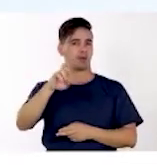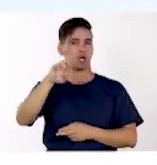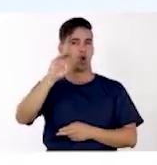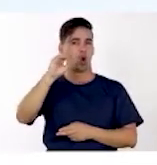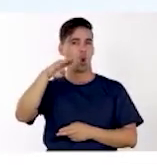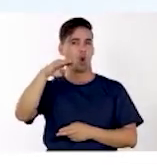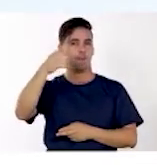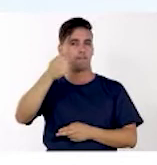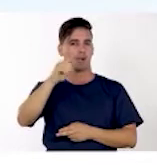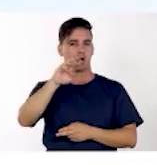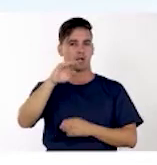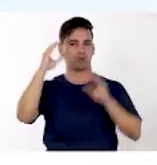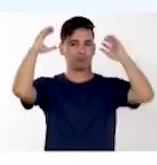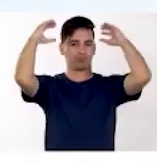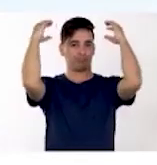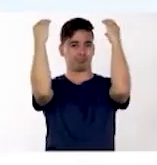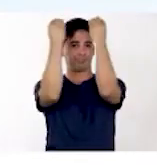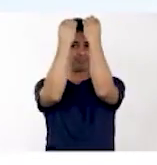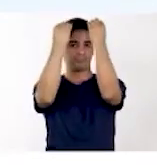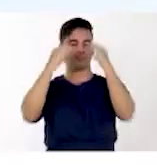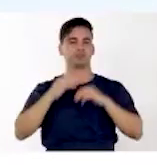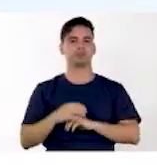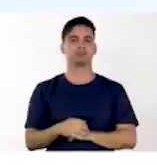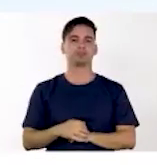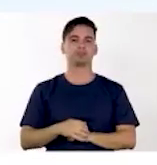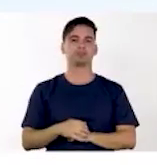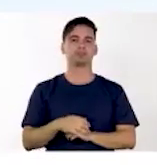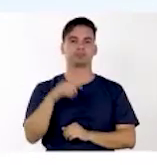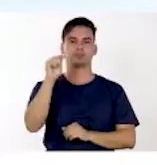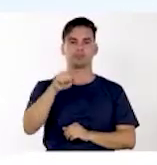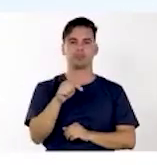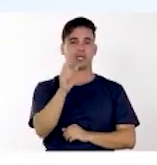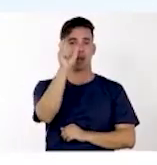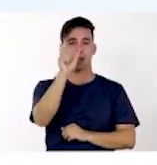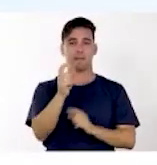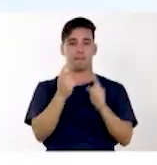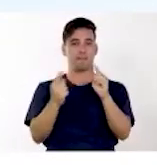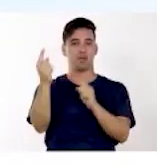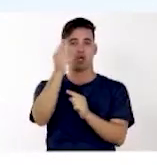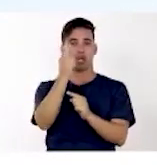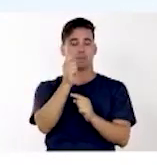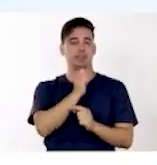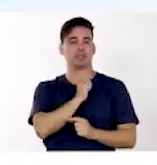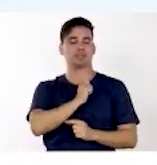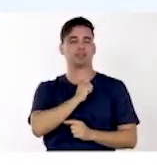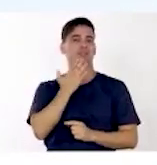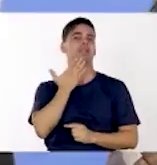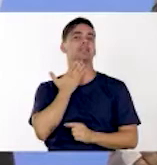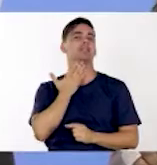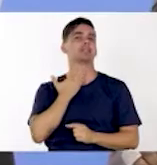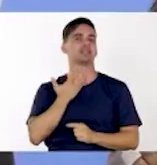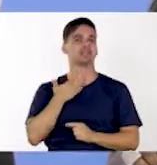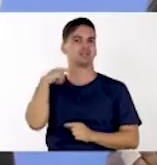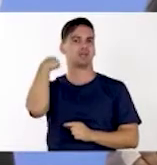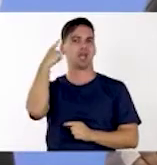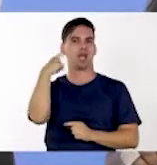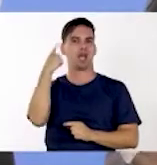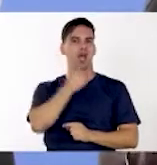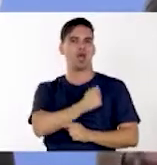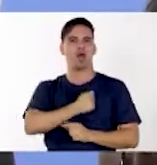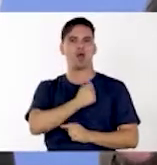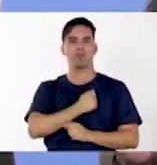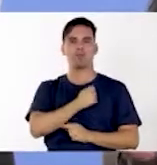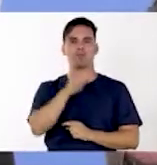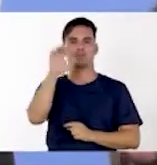aquí, es el catalizador de todas las pasiones e iras de la casa.